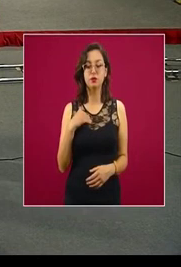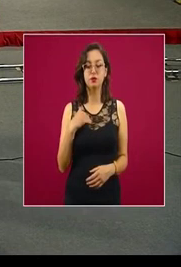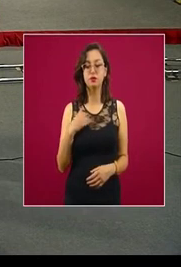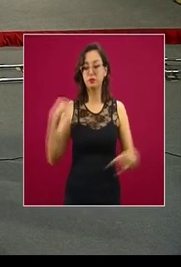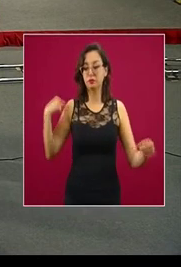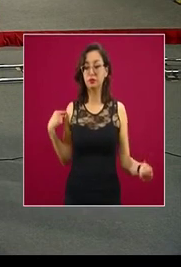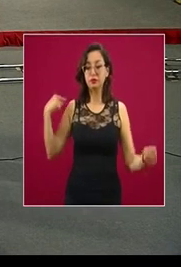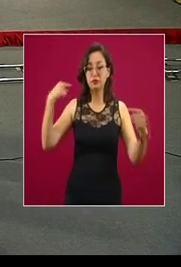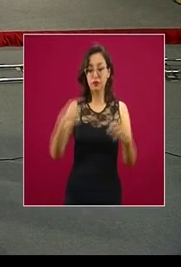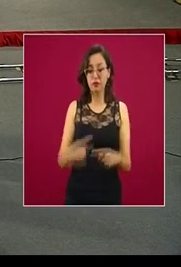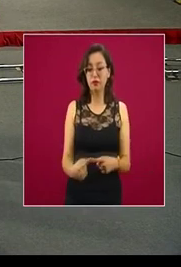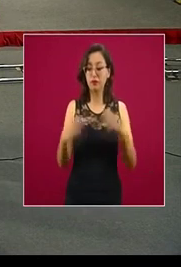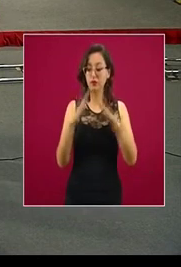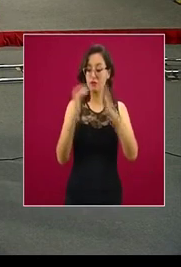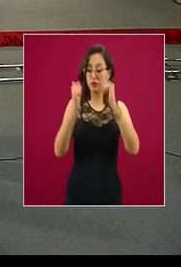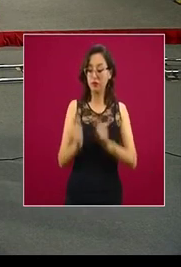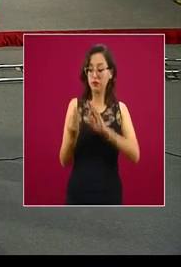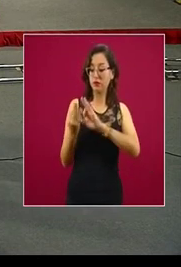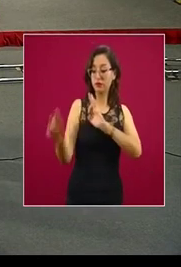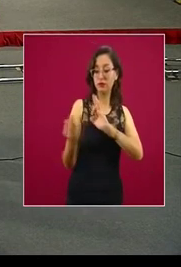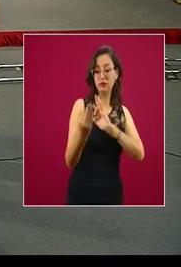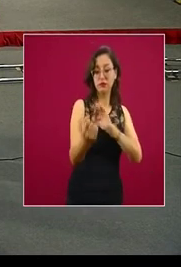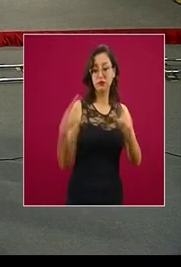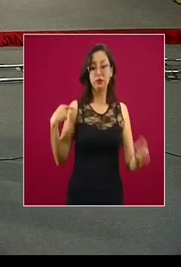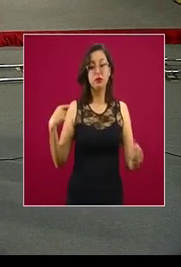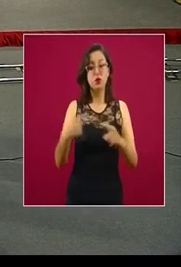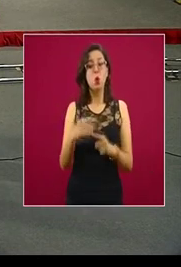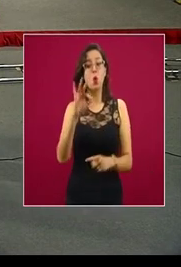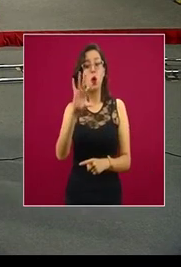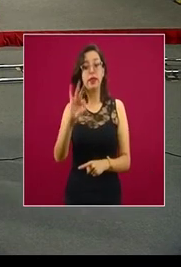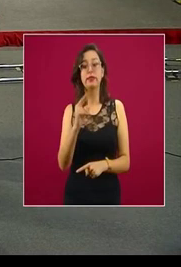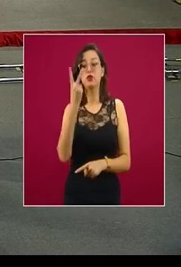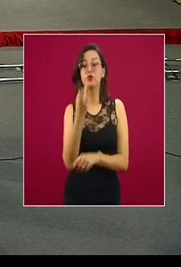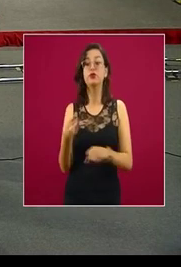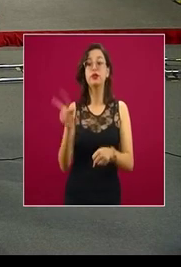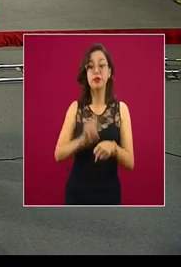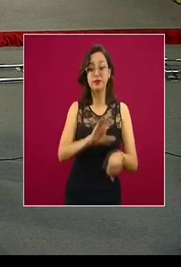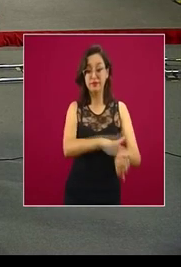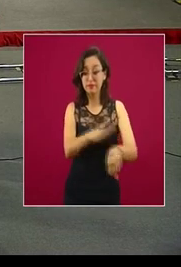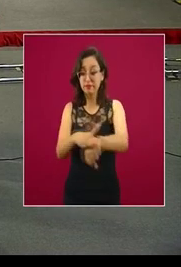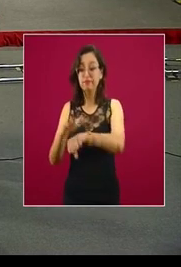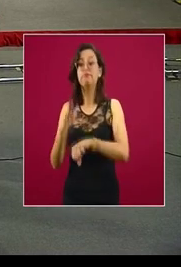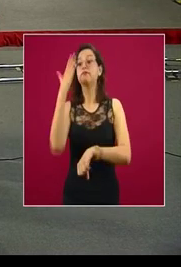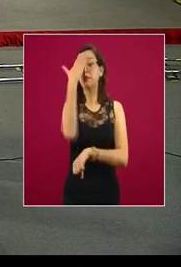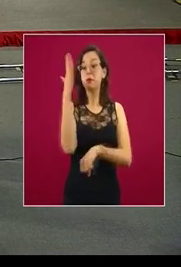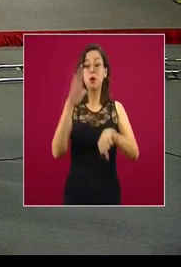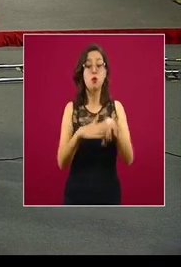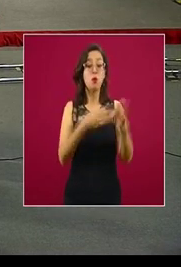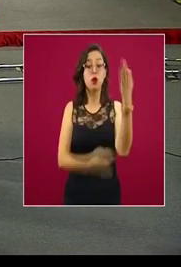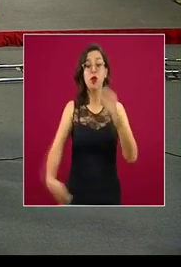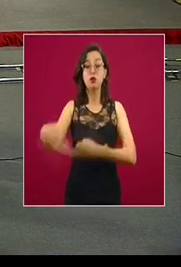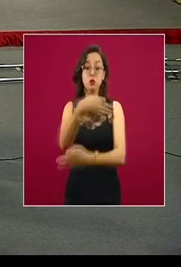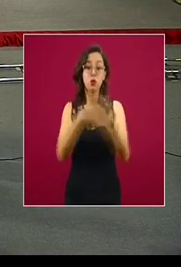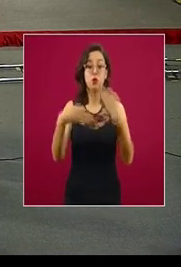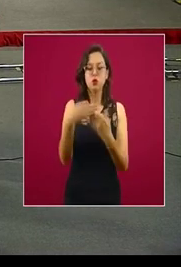de la Jornada Nacional de Sana Distancia. Le recordamos a todo el mundo que la Jornada Nacional de Sana Distancia es